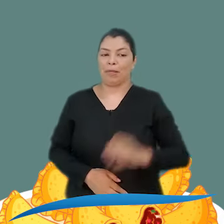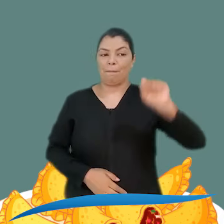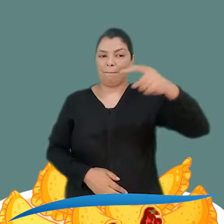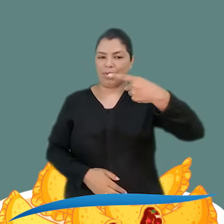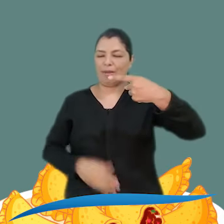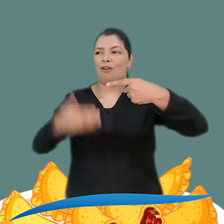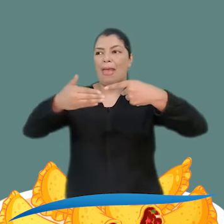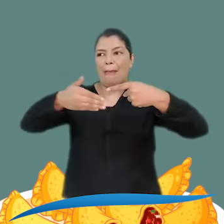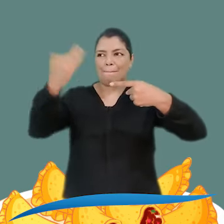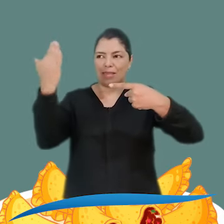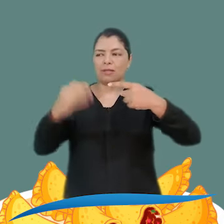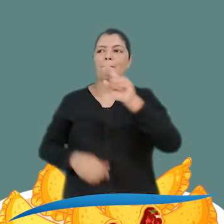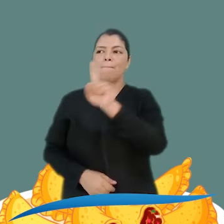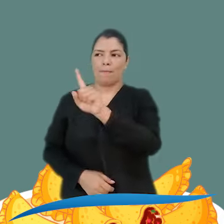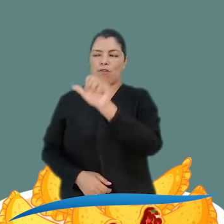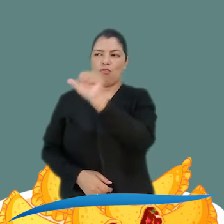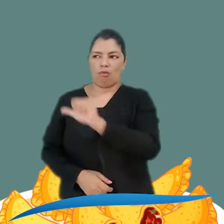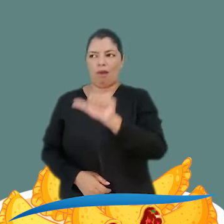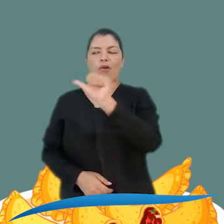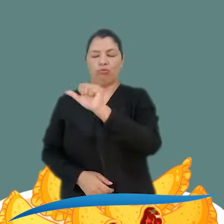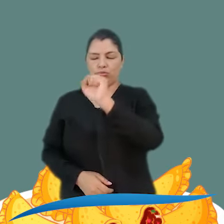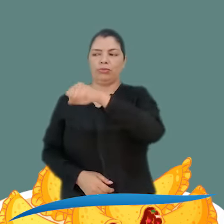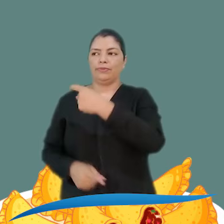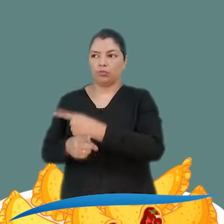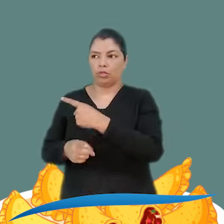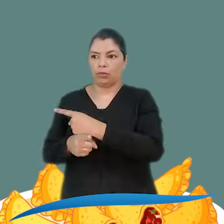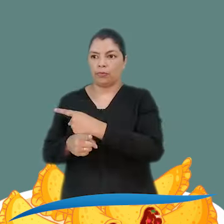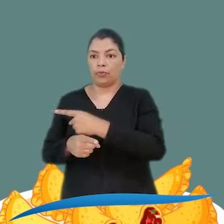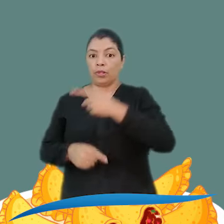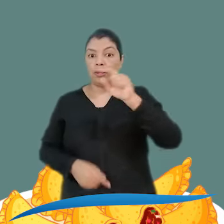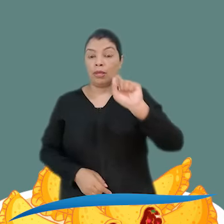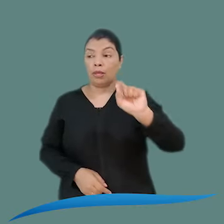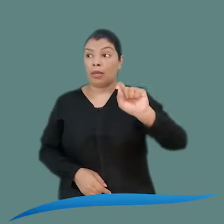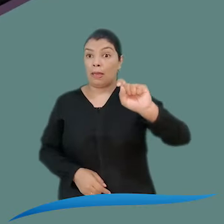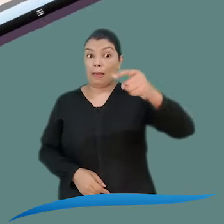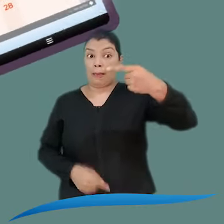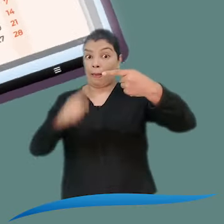que la fecha de inicio del proceso y de esta actividad sería el 1 de agosto.